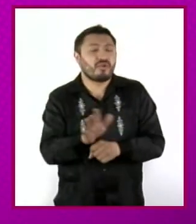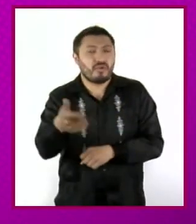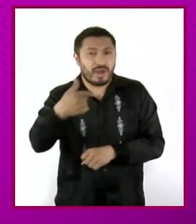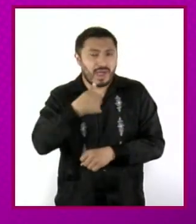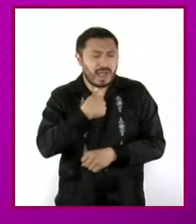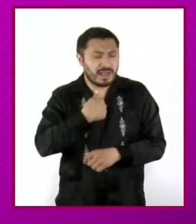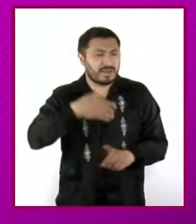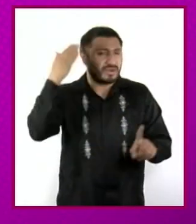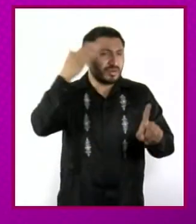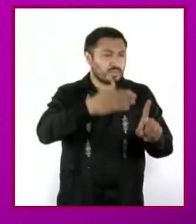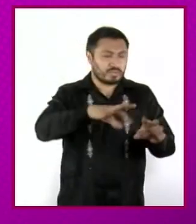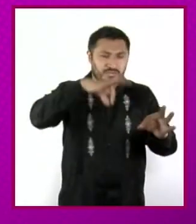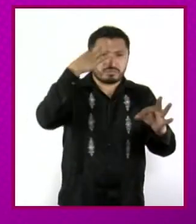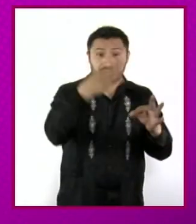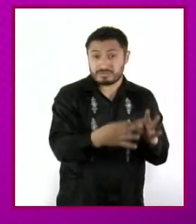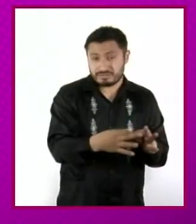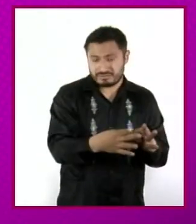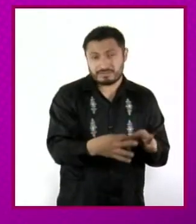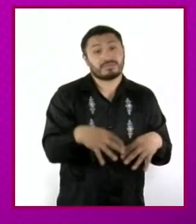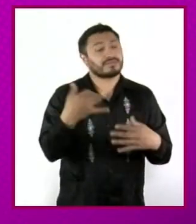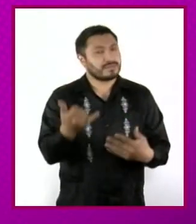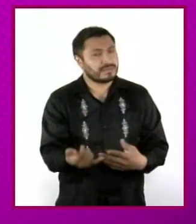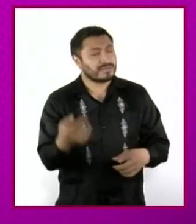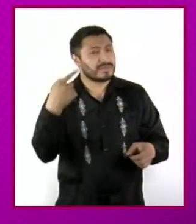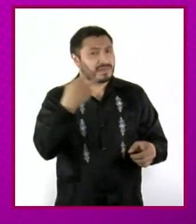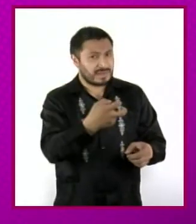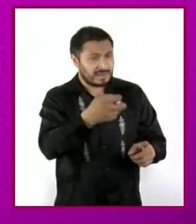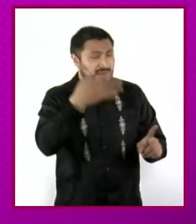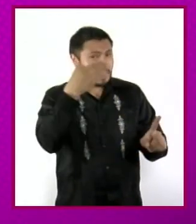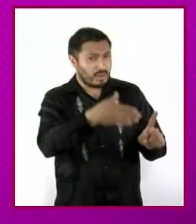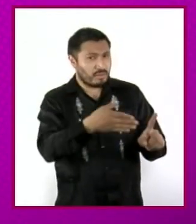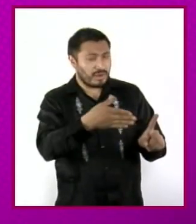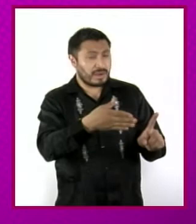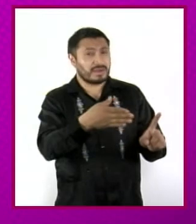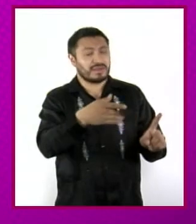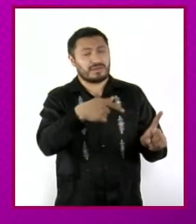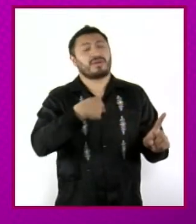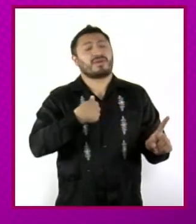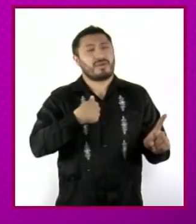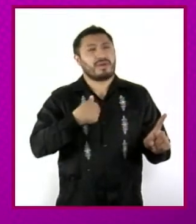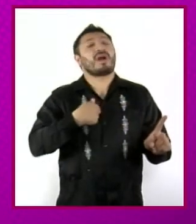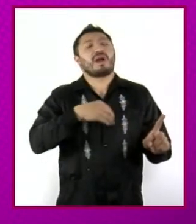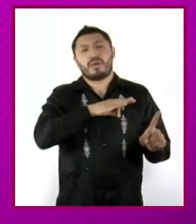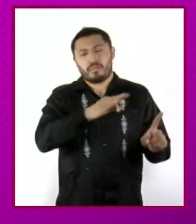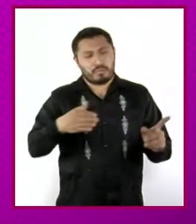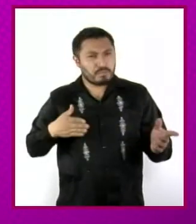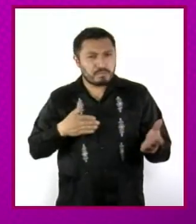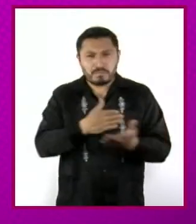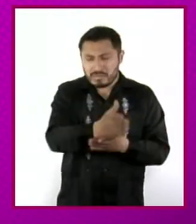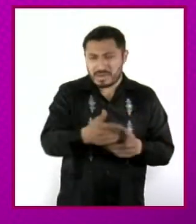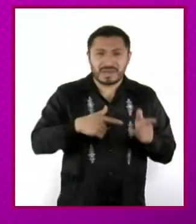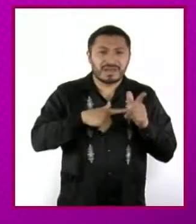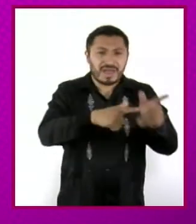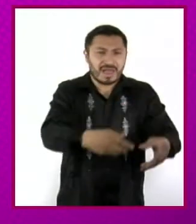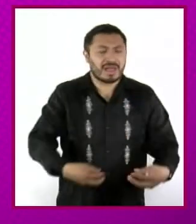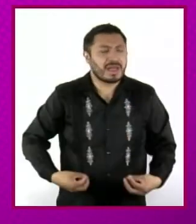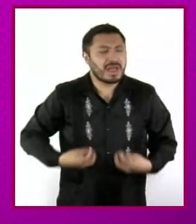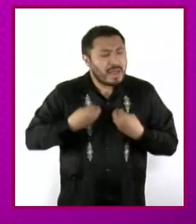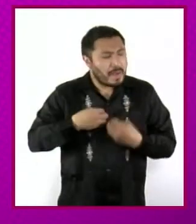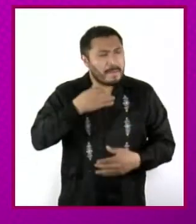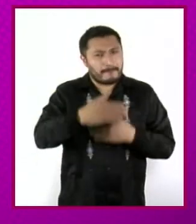fin y que ese fin me permite traspasarlo y continuar una vida más